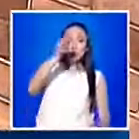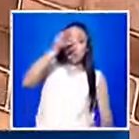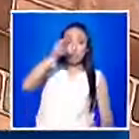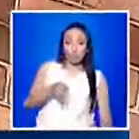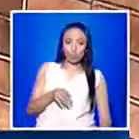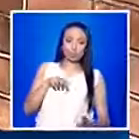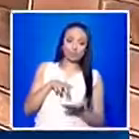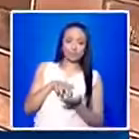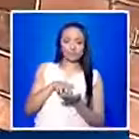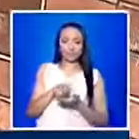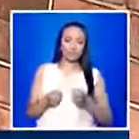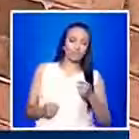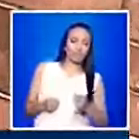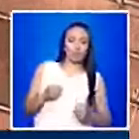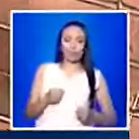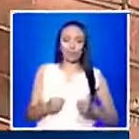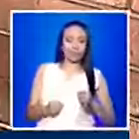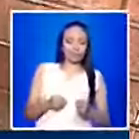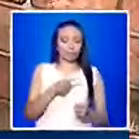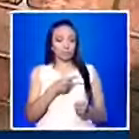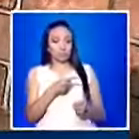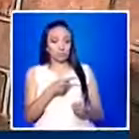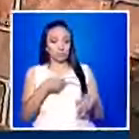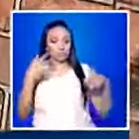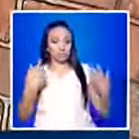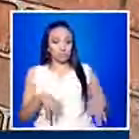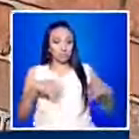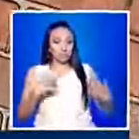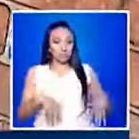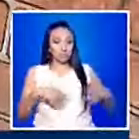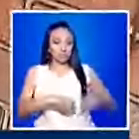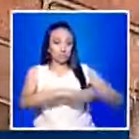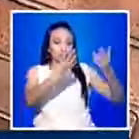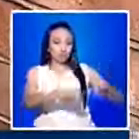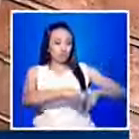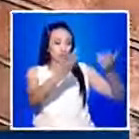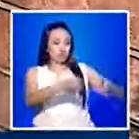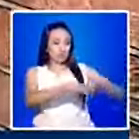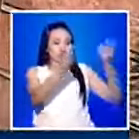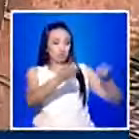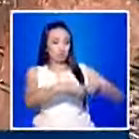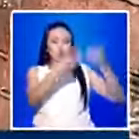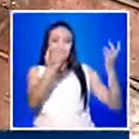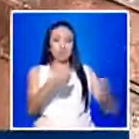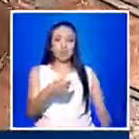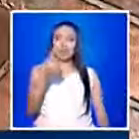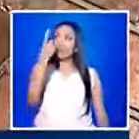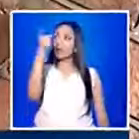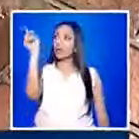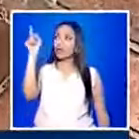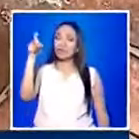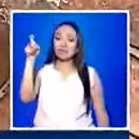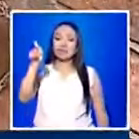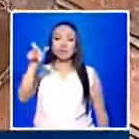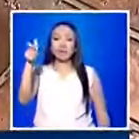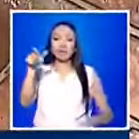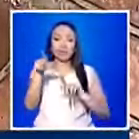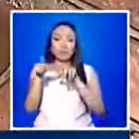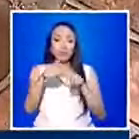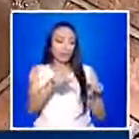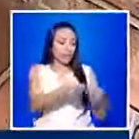mañana. Y le vi esto una desgracia. En otros lados estarán necesitando el agua y aquí no,